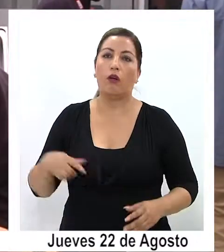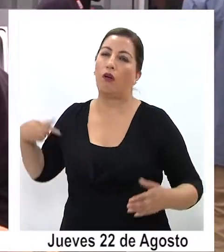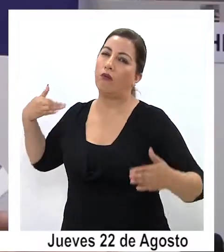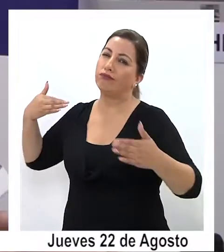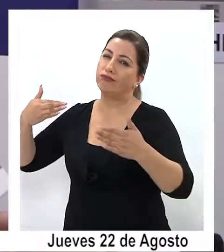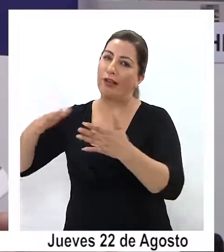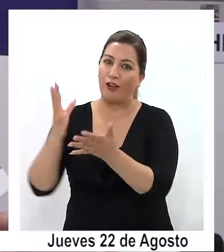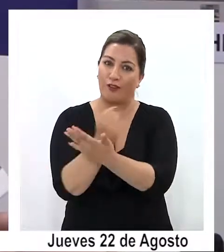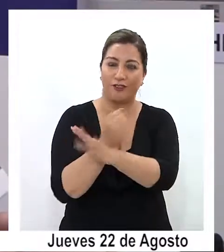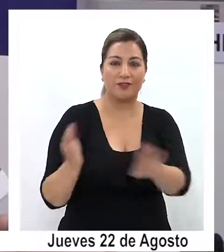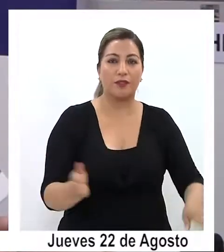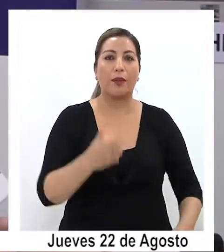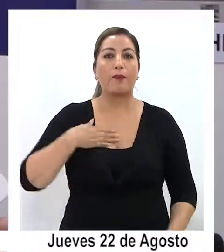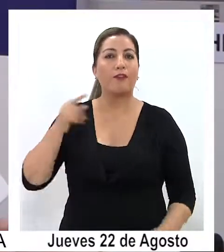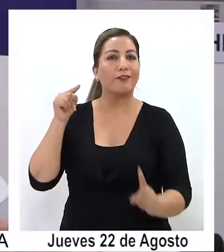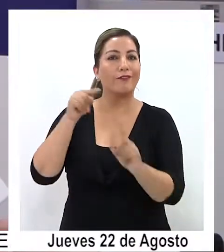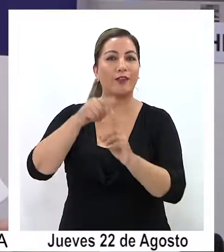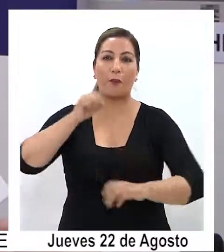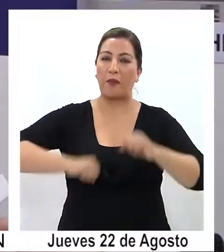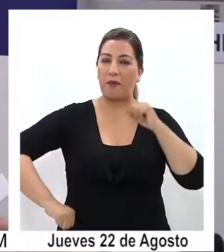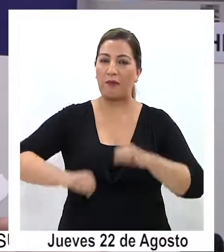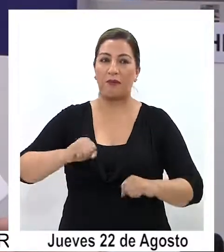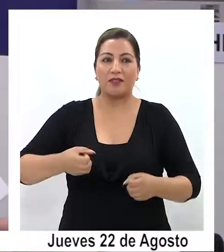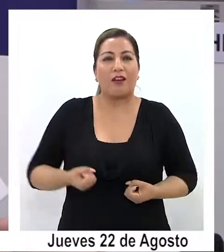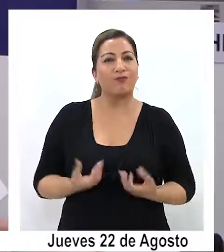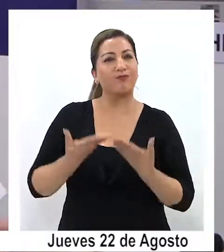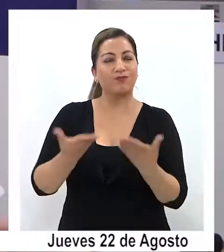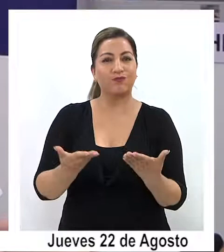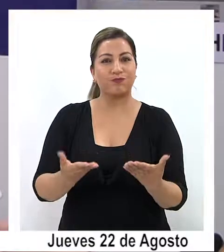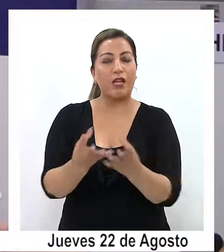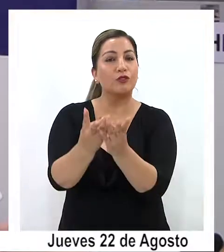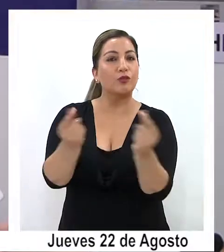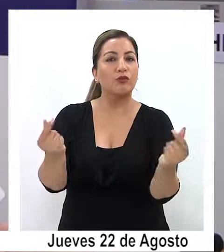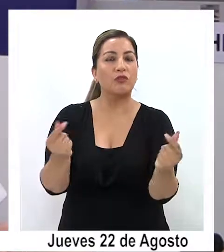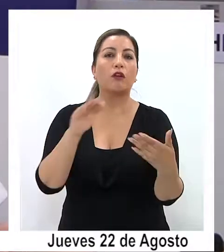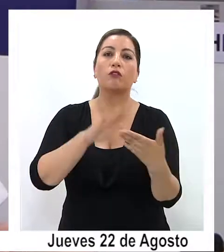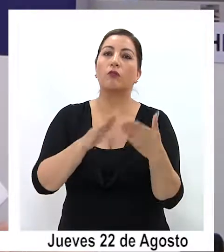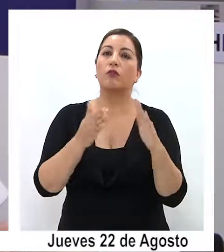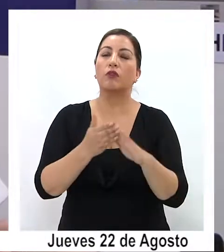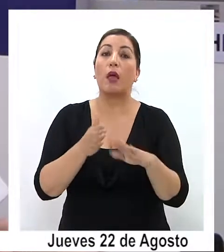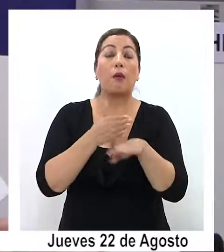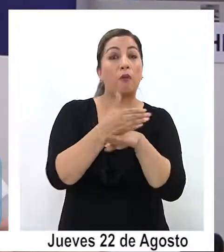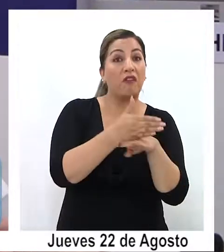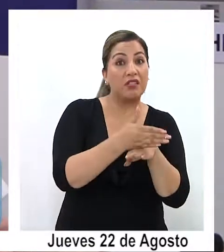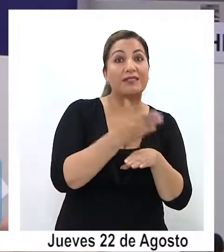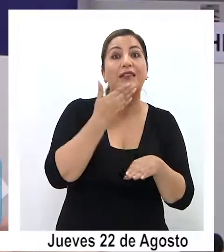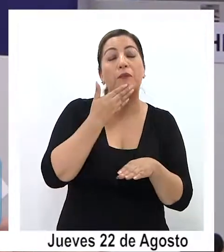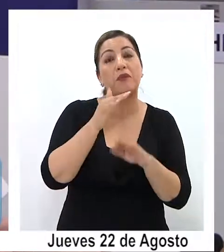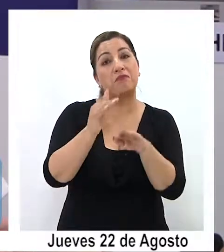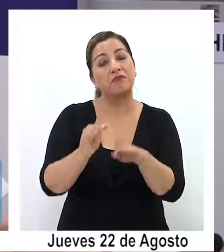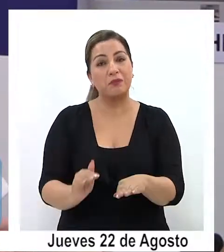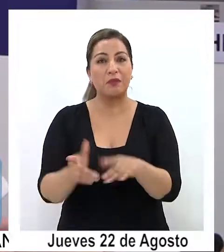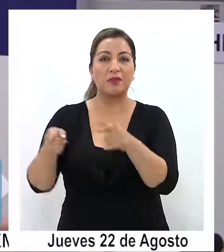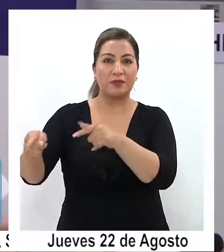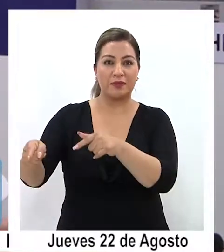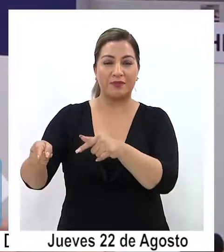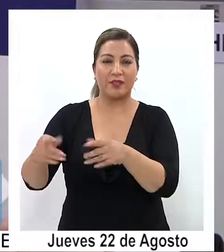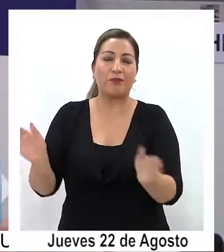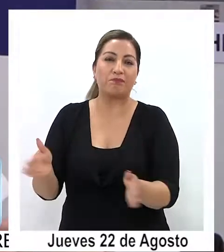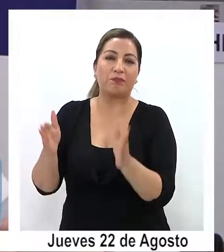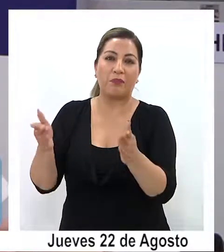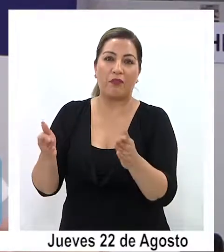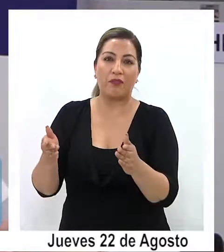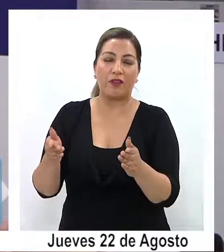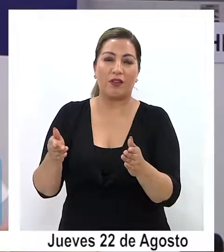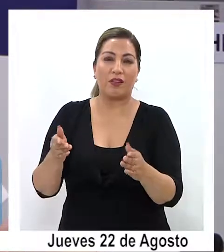logra en el tiempo. Nuestra misión como empresa es proveer soluciones para la comunidad movilista, pero al mismo tiempo también promover